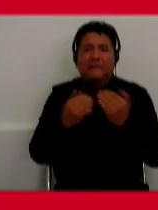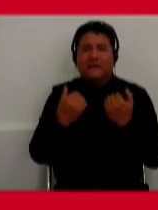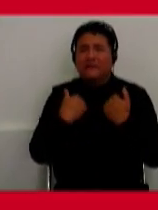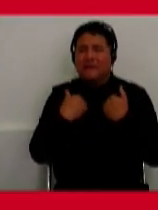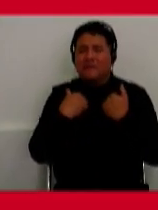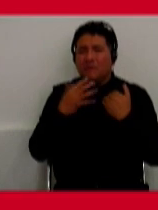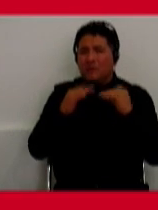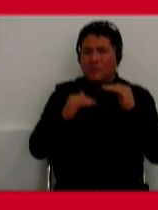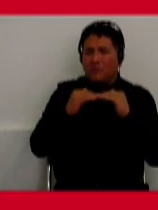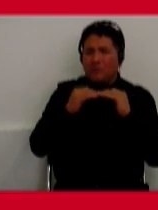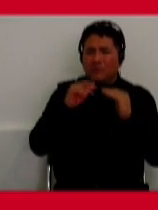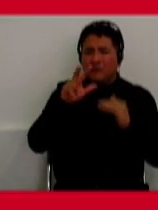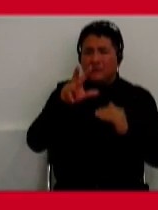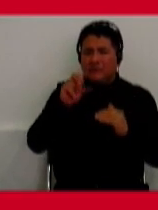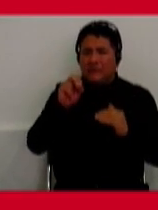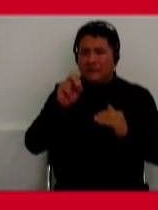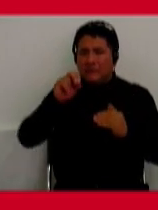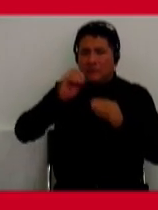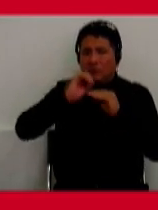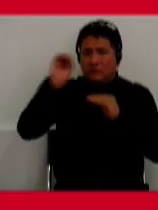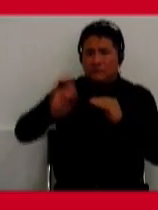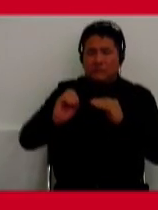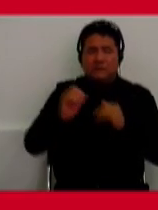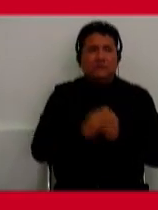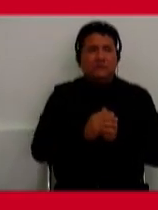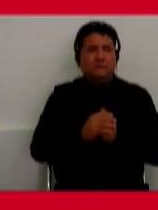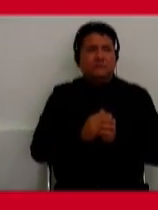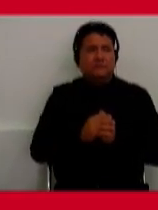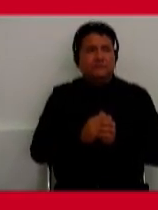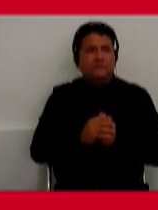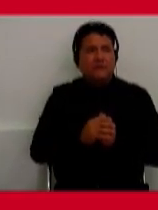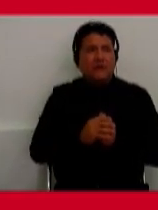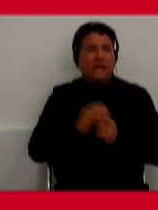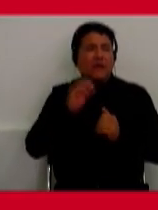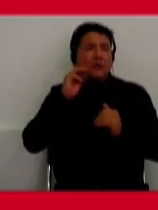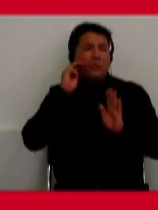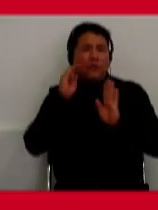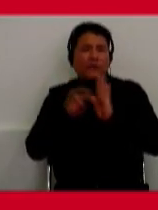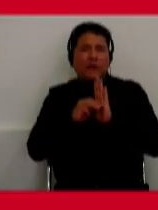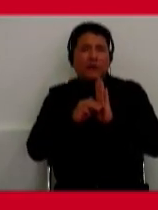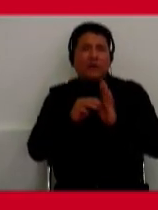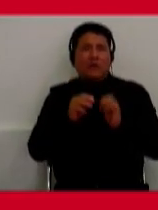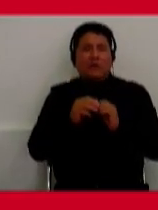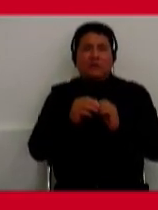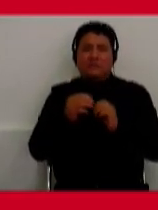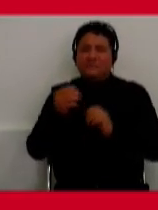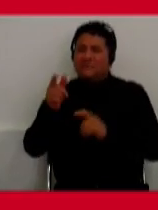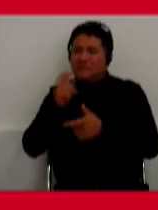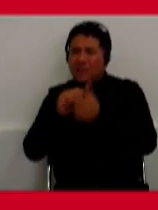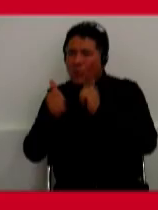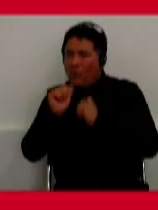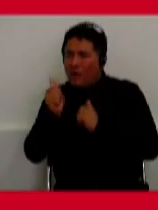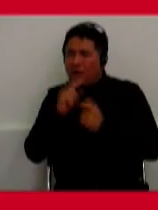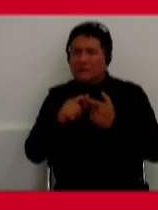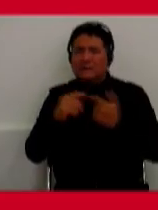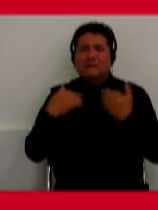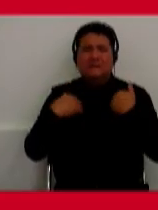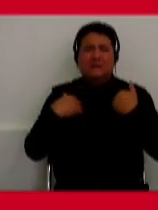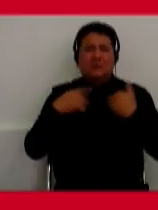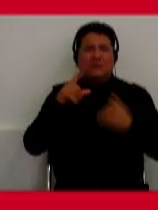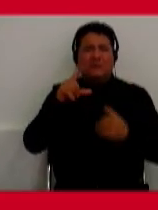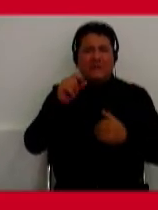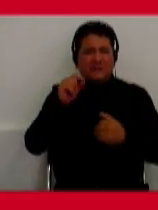el modelo estructural en un 20%, el modelo hidrogeológico en un 50% y el modelo de esfuerzos en